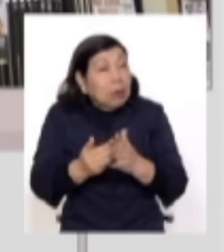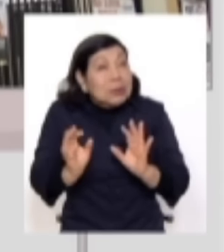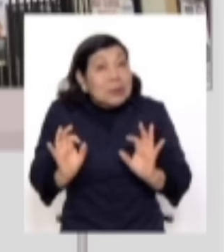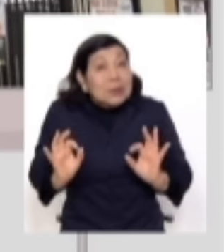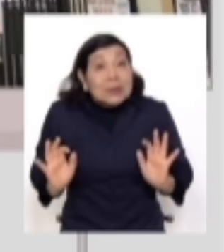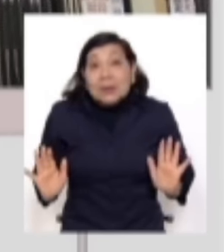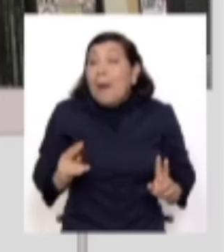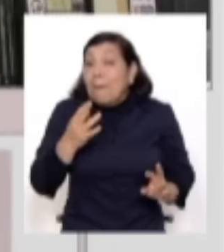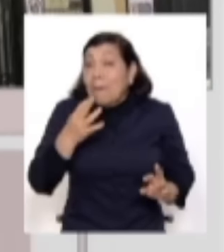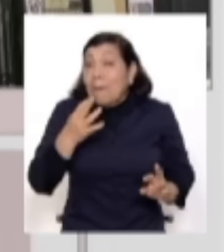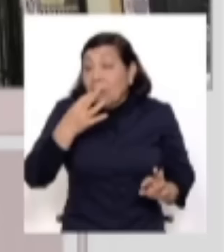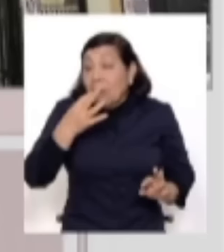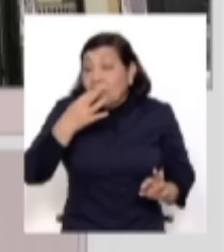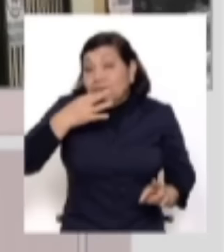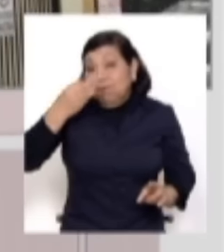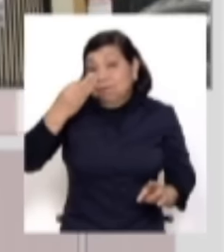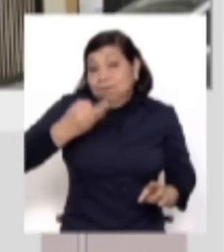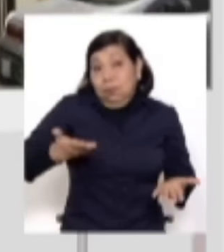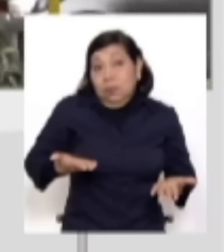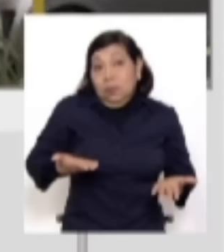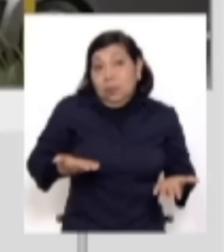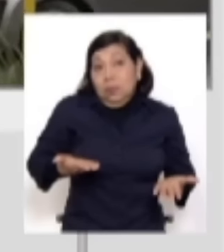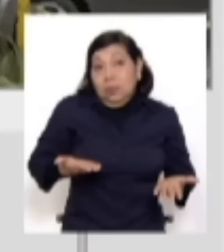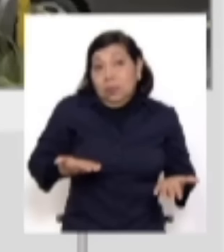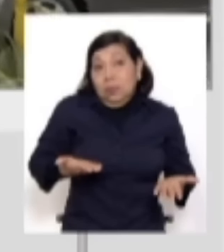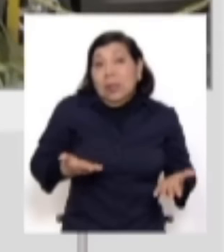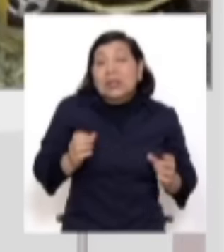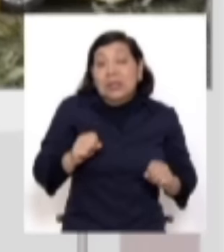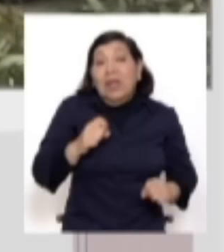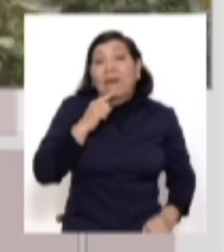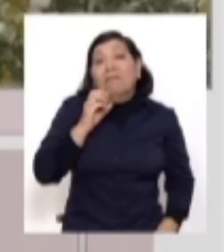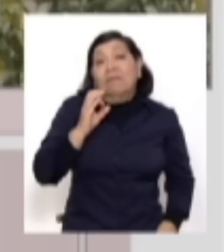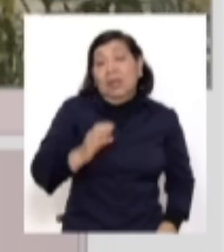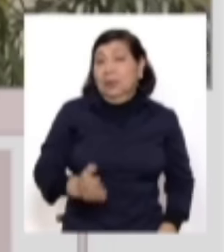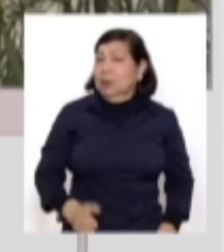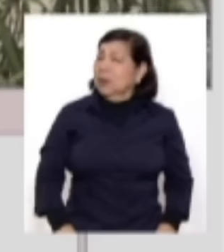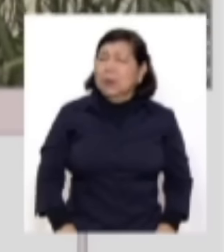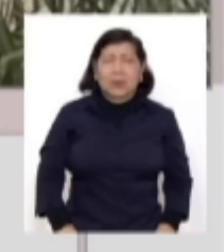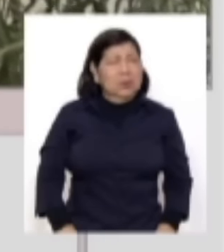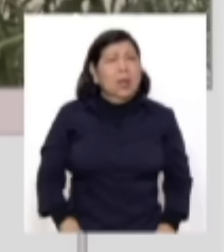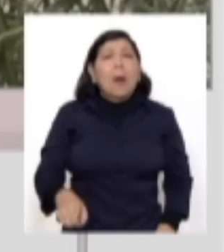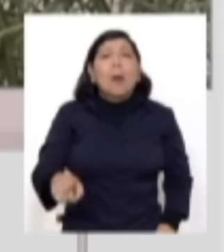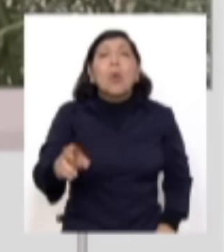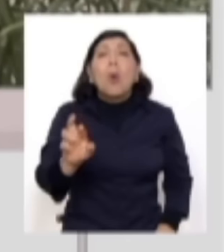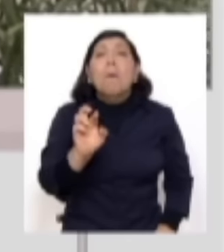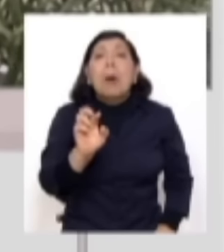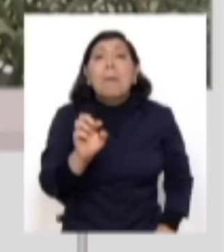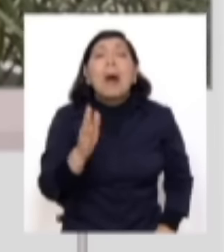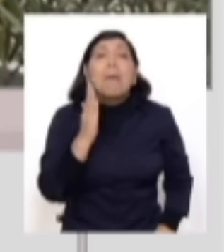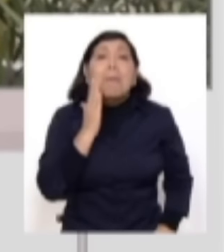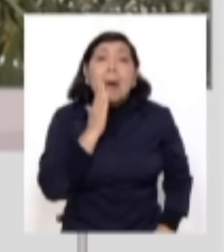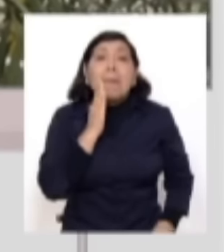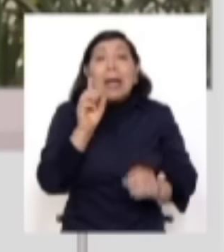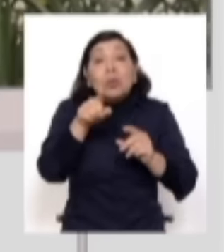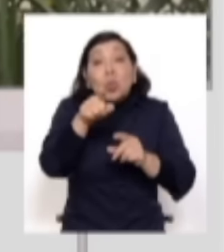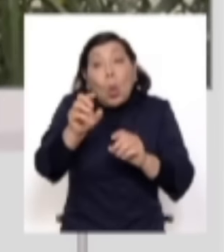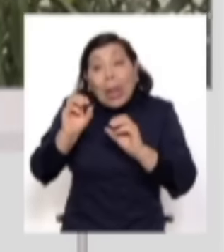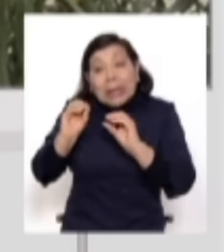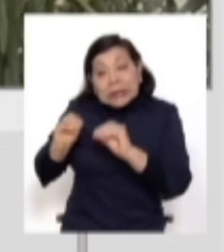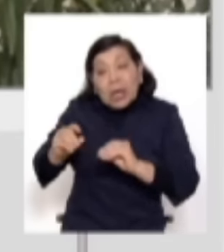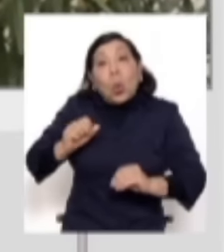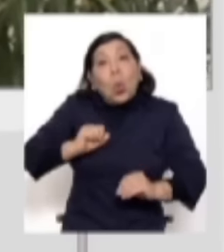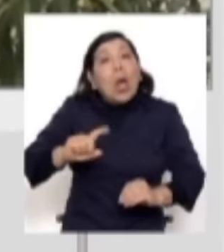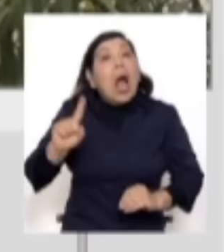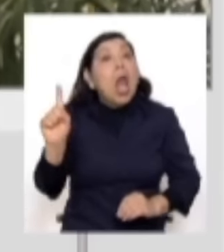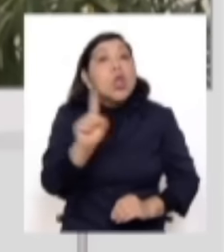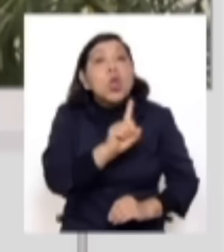menos verificar si es que esto realmente era cierto. Esto también es un llamado a los padres de familia, ¿no? A poder orientar a nuestros hijos, a